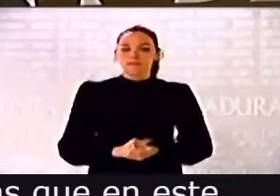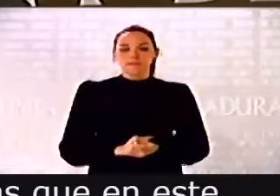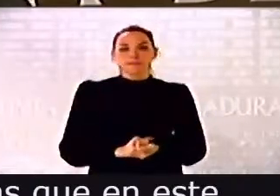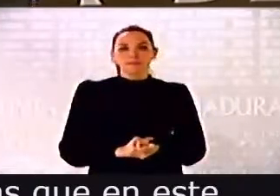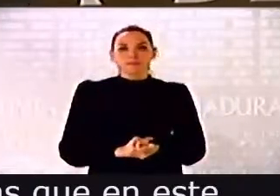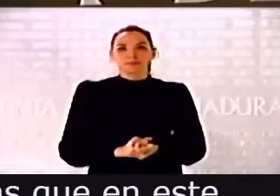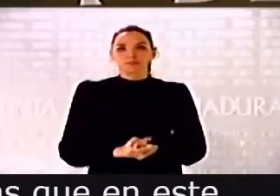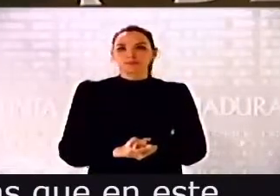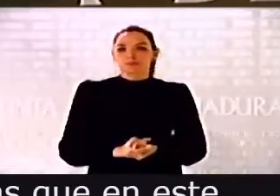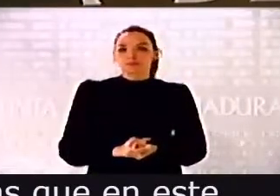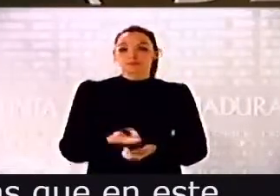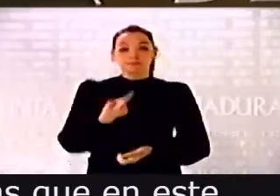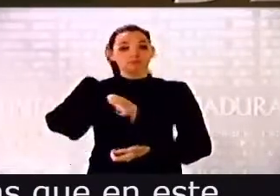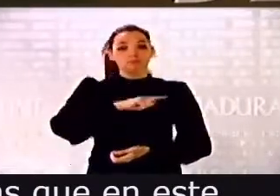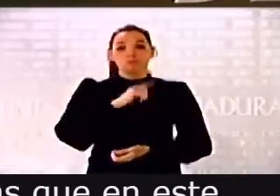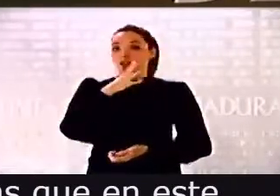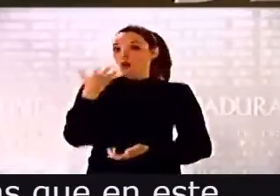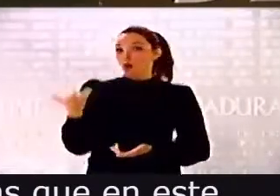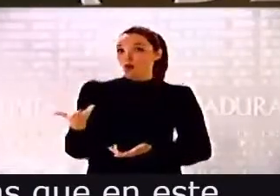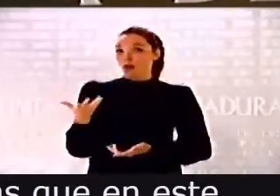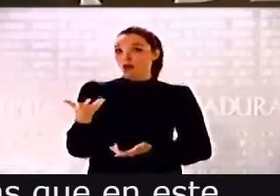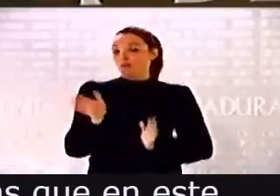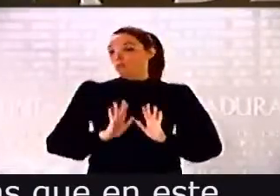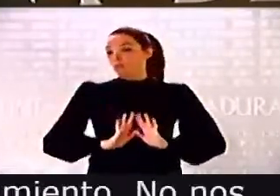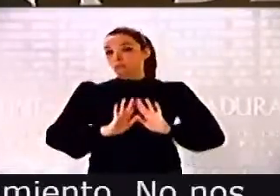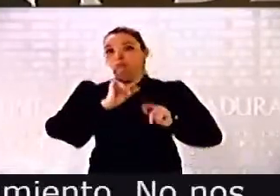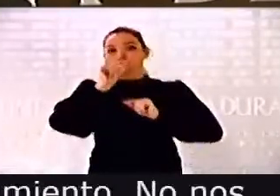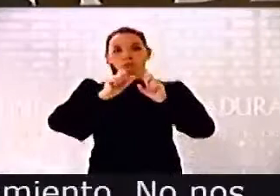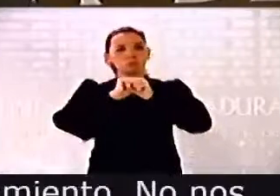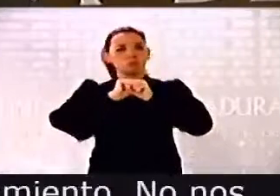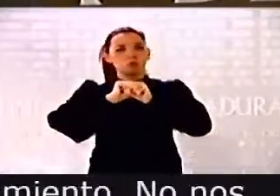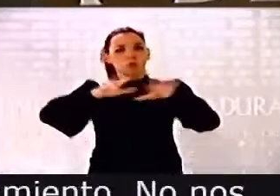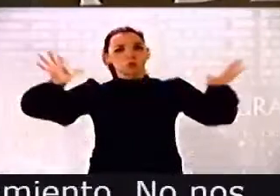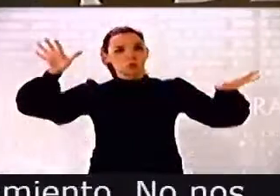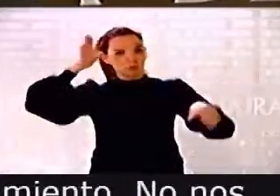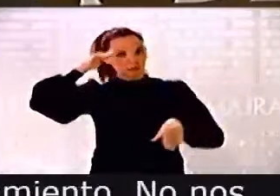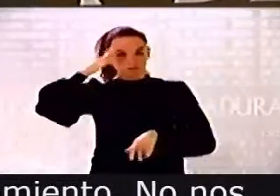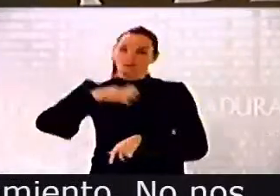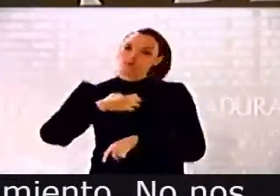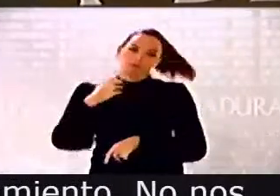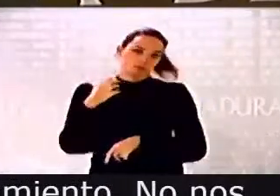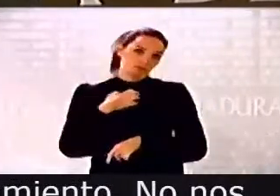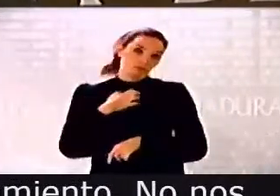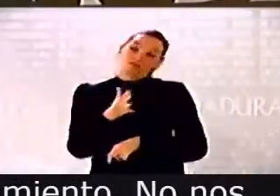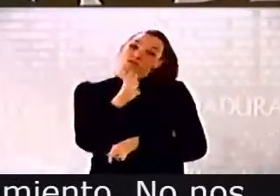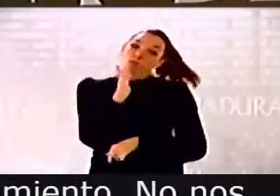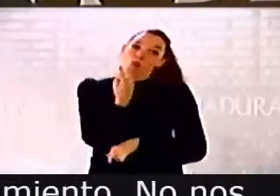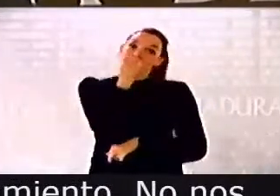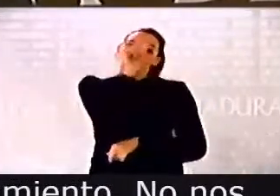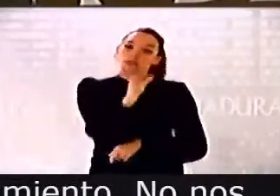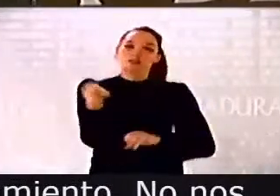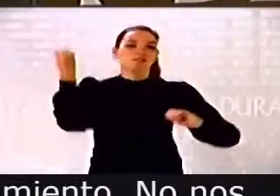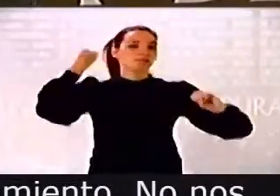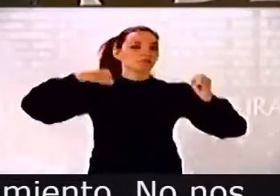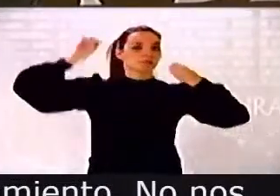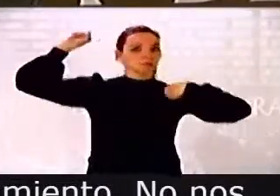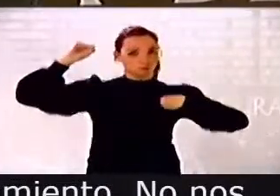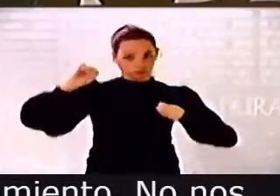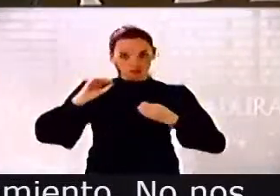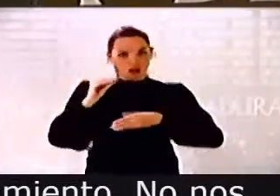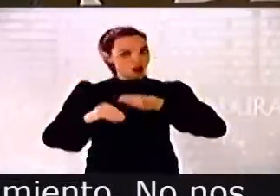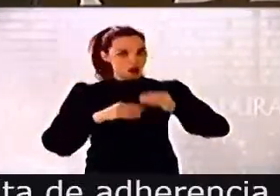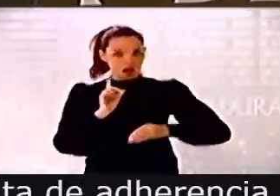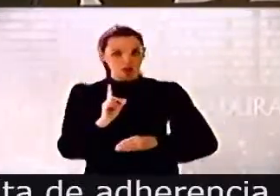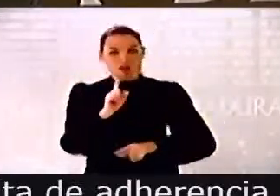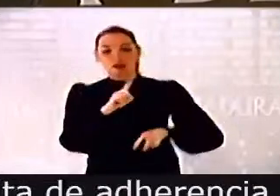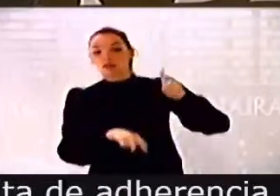No nos podemos en este momento permitir la transmisión comunitaria por una falta de adherencia de